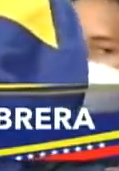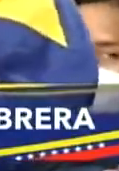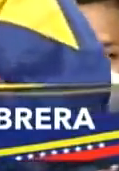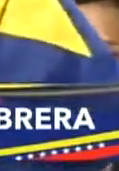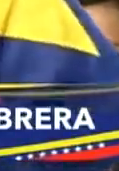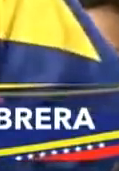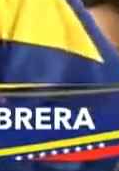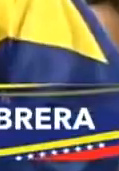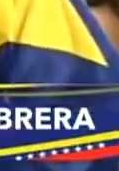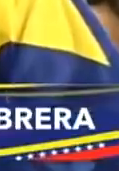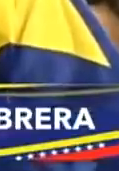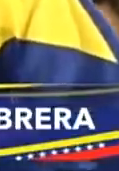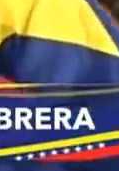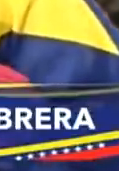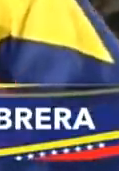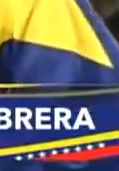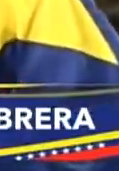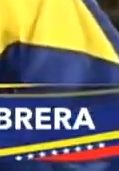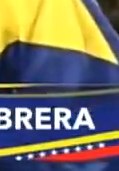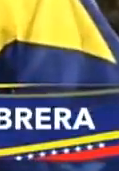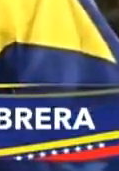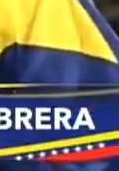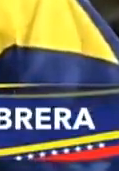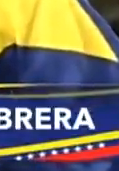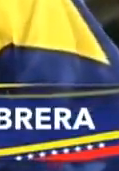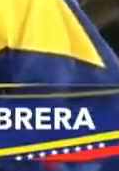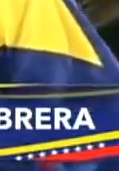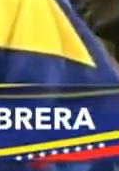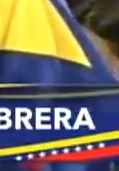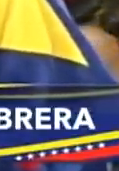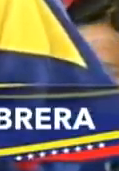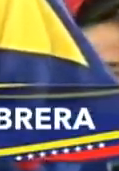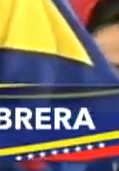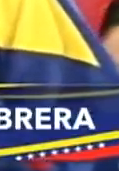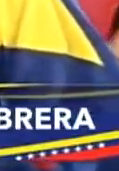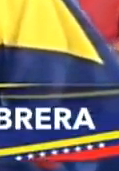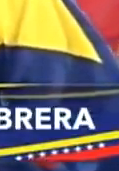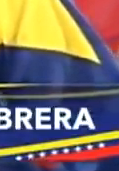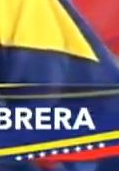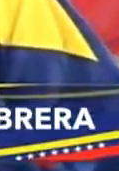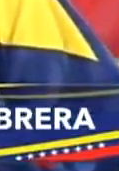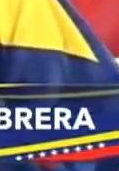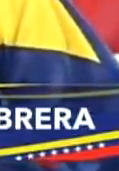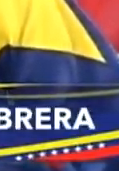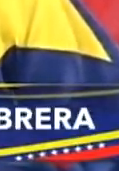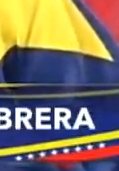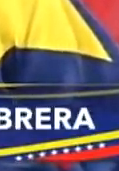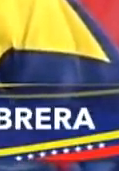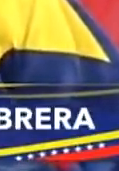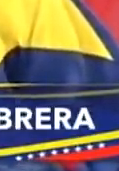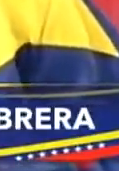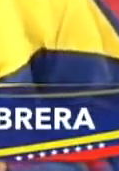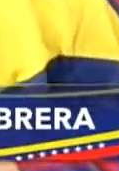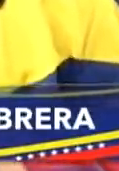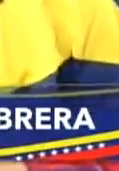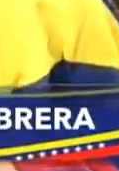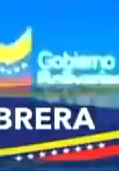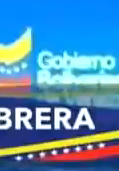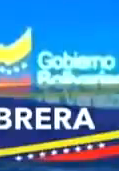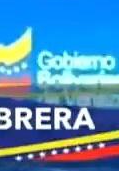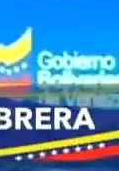diciembre del 2021 un incremento de 175 mil 900 barriles